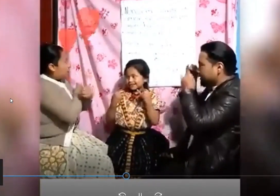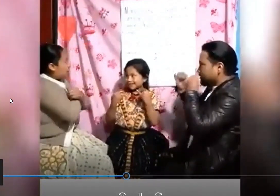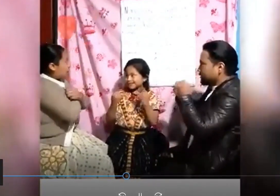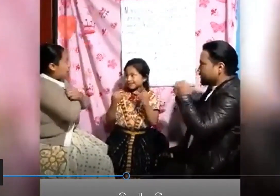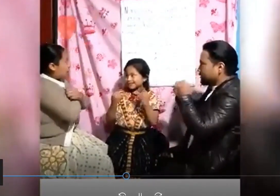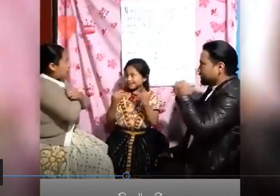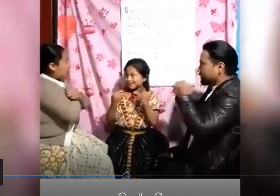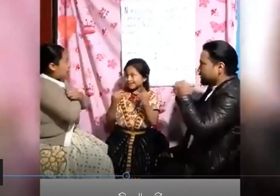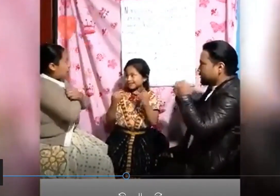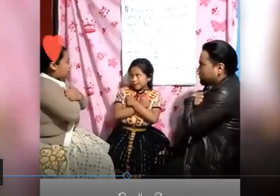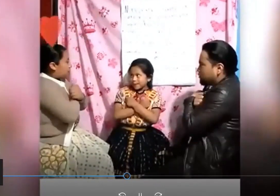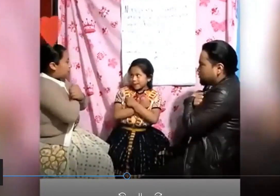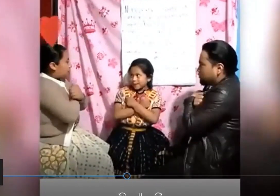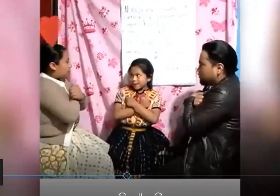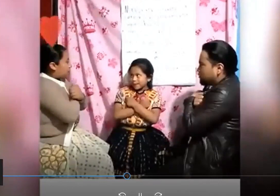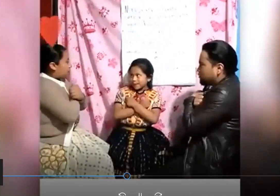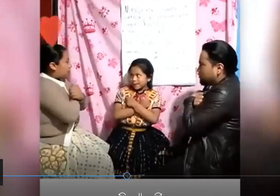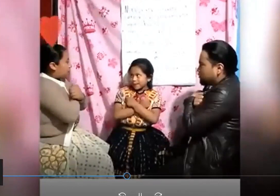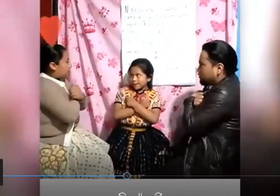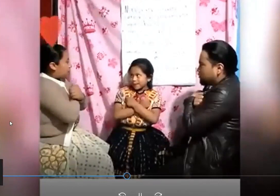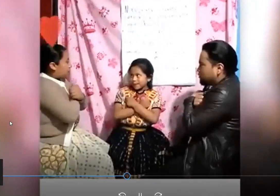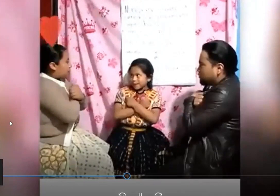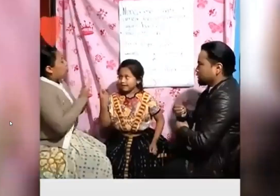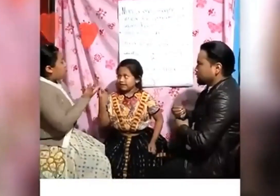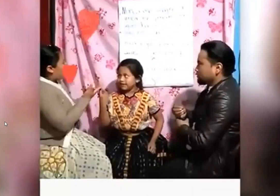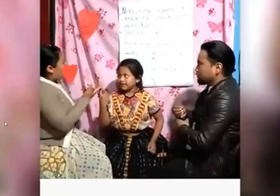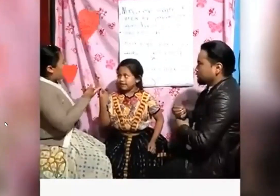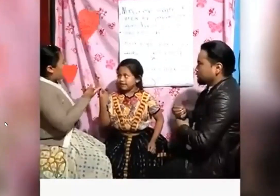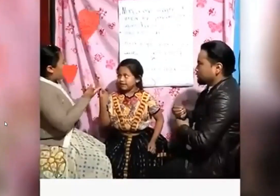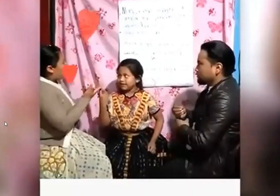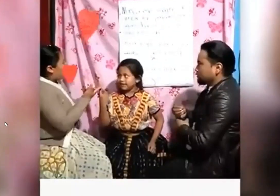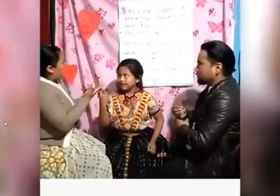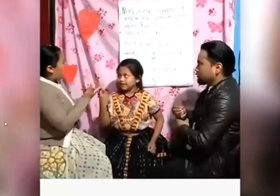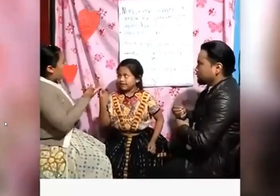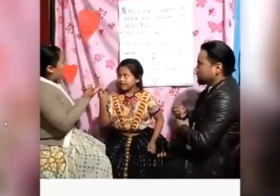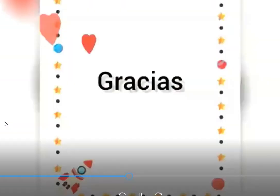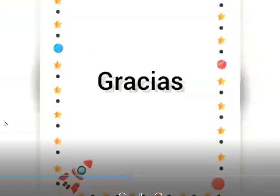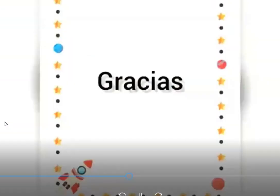Imaginé amor perfecto por